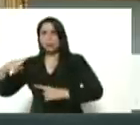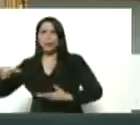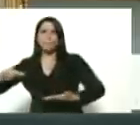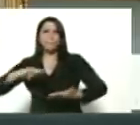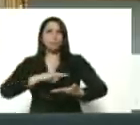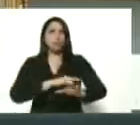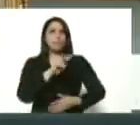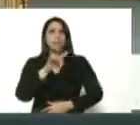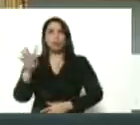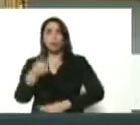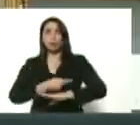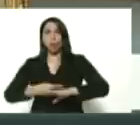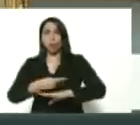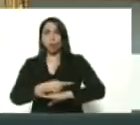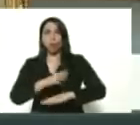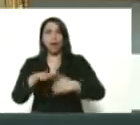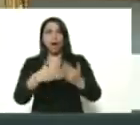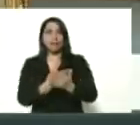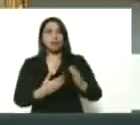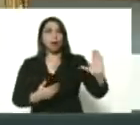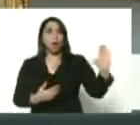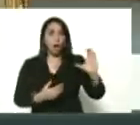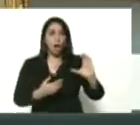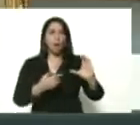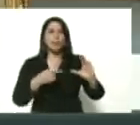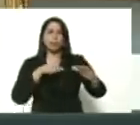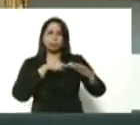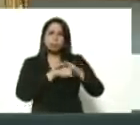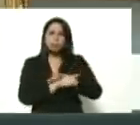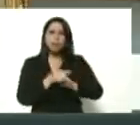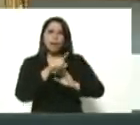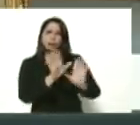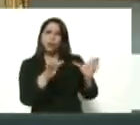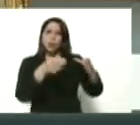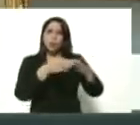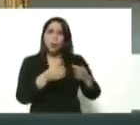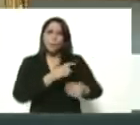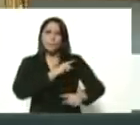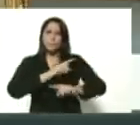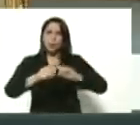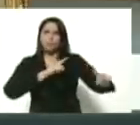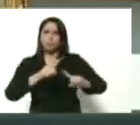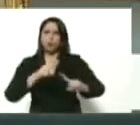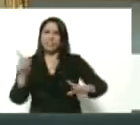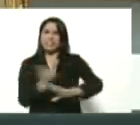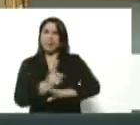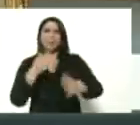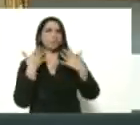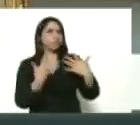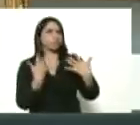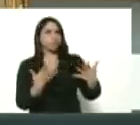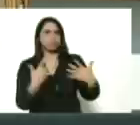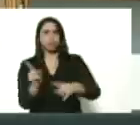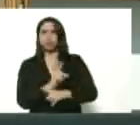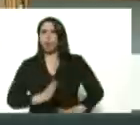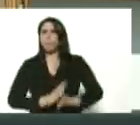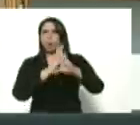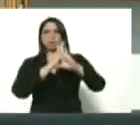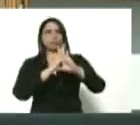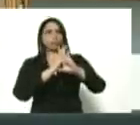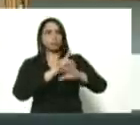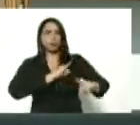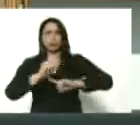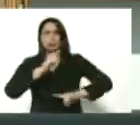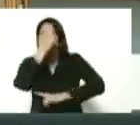24 horas... interinamente, internamente, a estos grupos les dan la orden de acelerar y no detener la